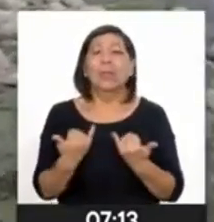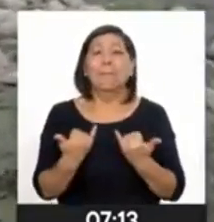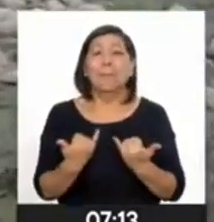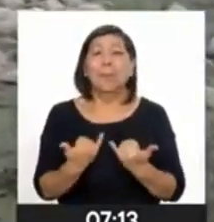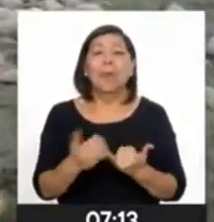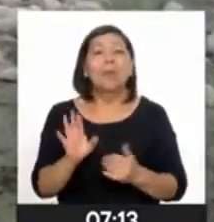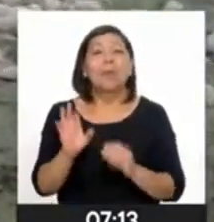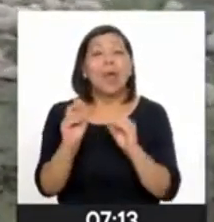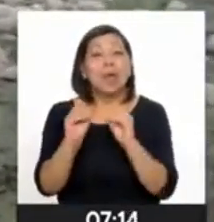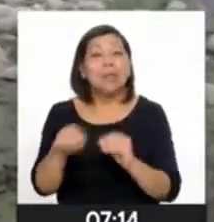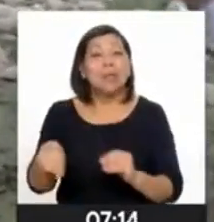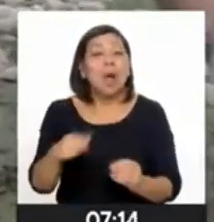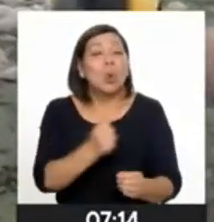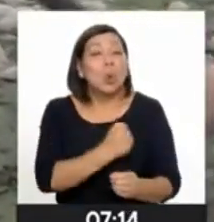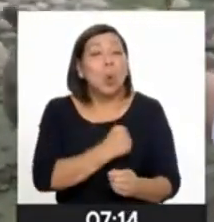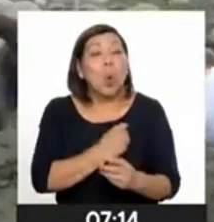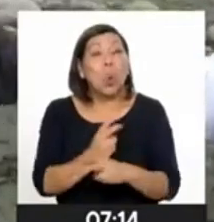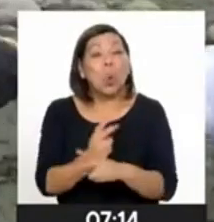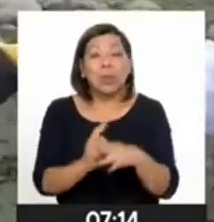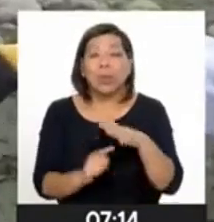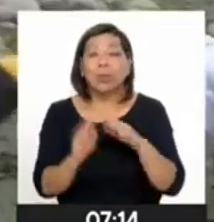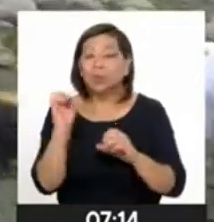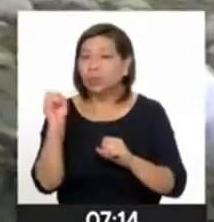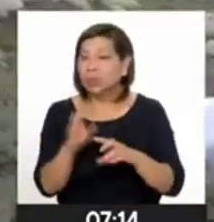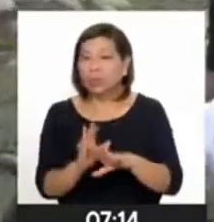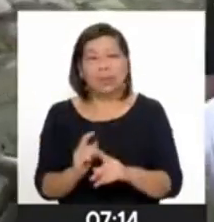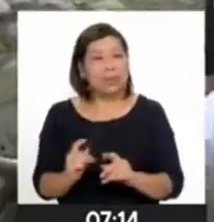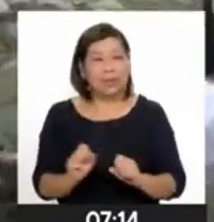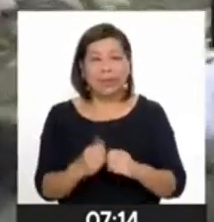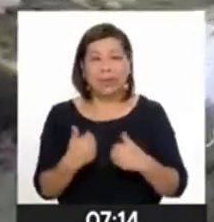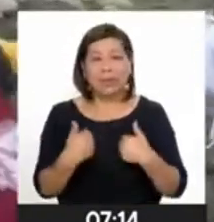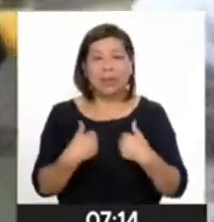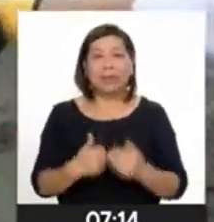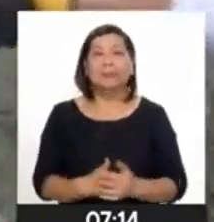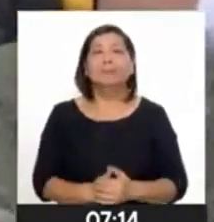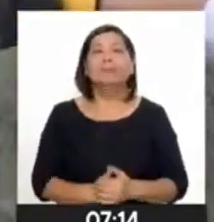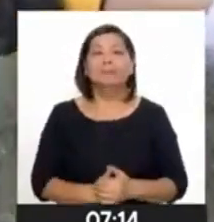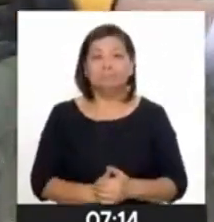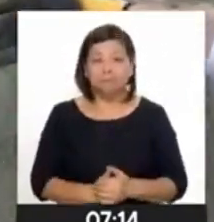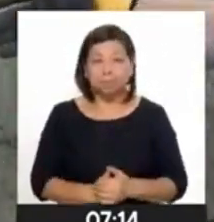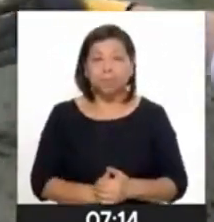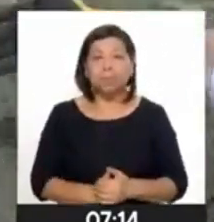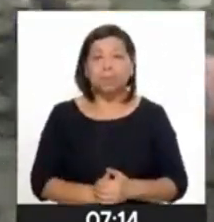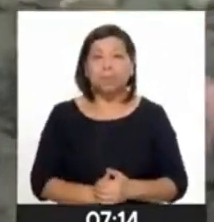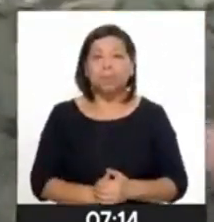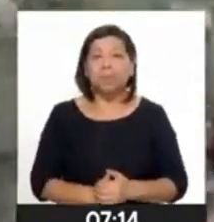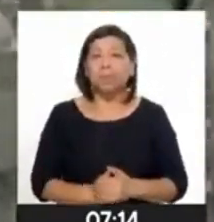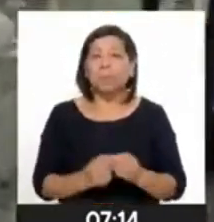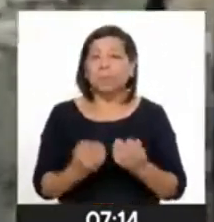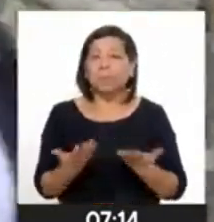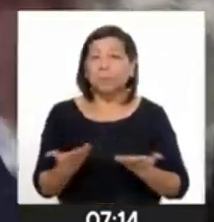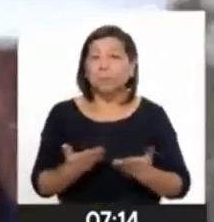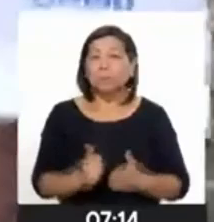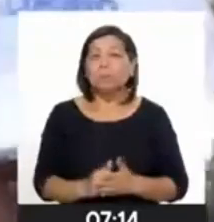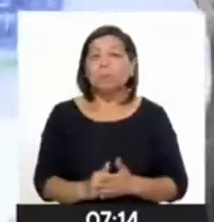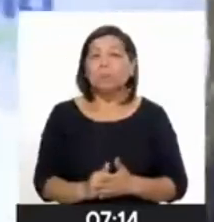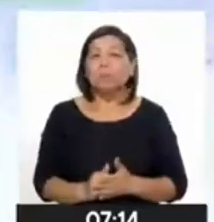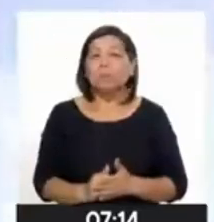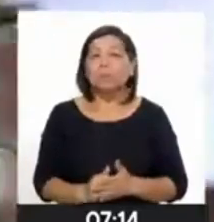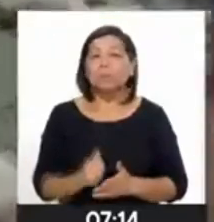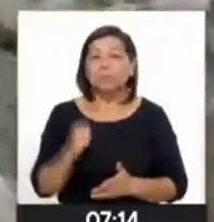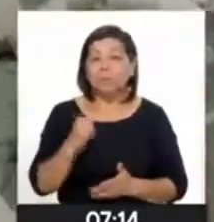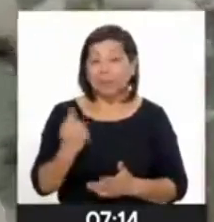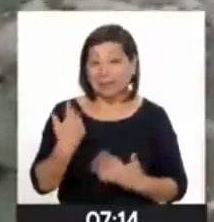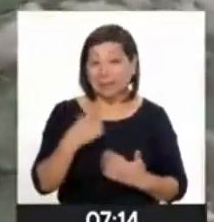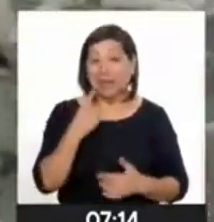la conciencia es amar el medio ambiente y no contaminar lo poco que tengamos, ¿no? Ok, ministra, justamente estábamos preguntando por la presencia del alcalde,